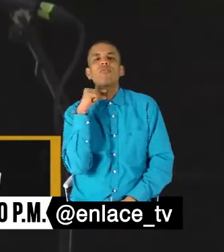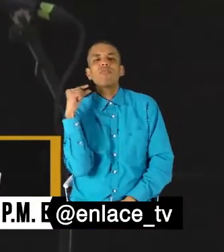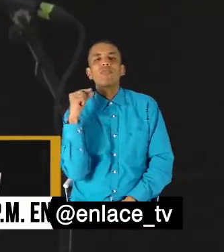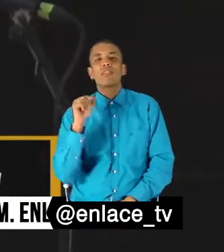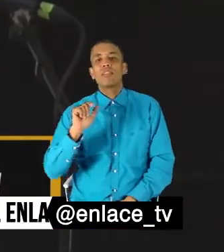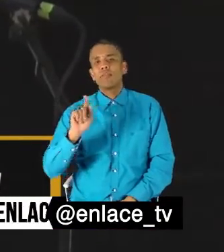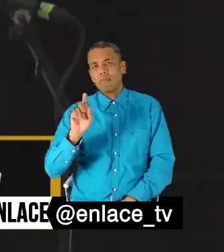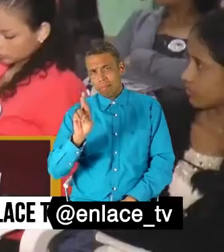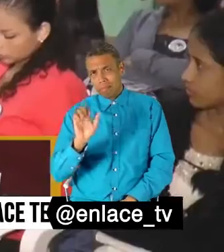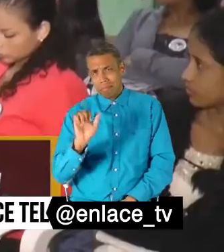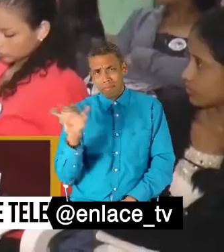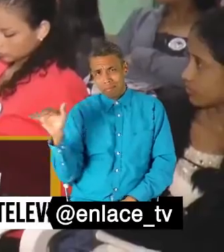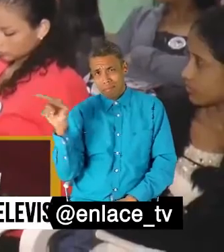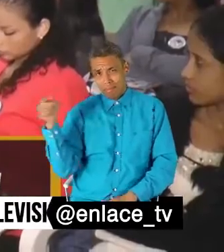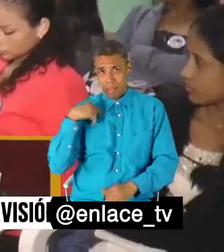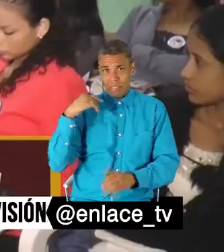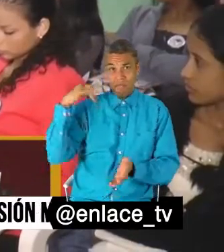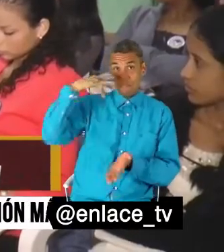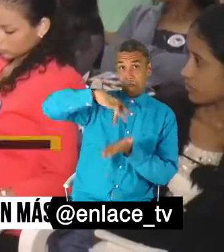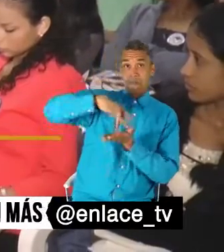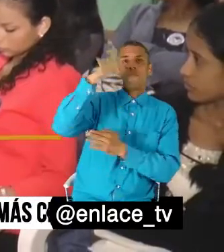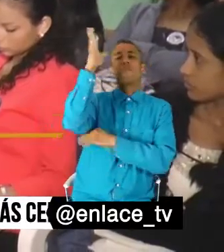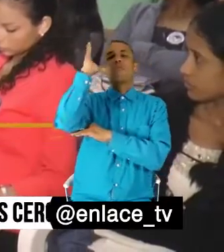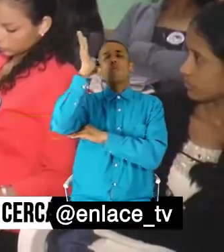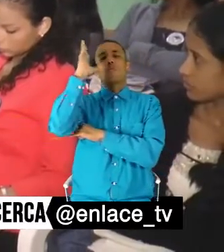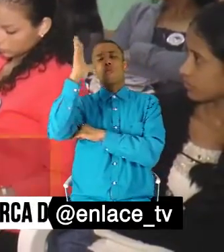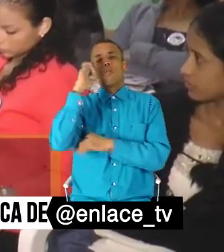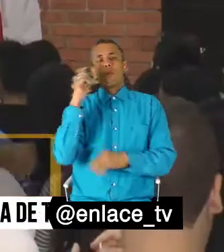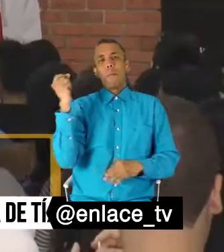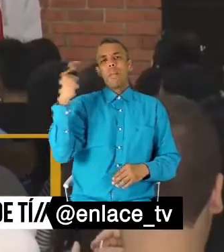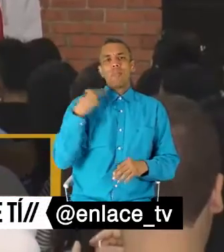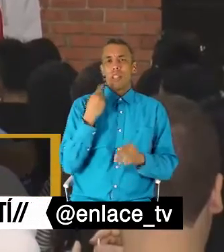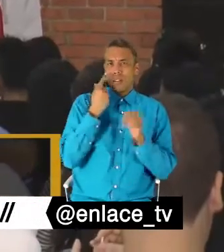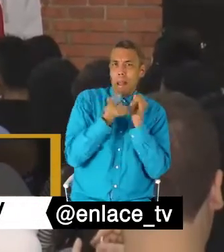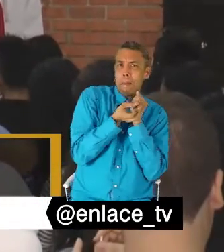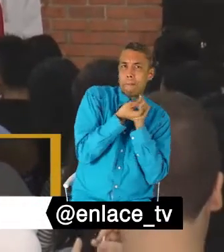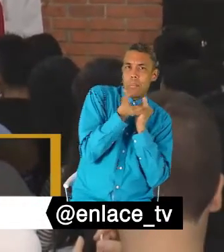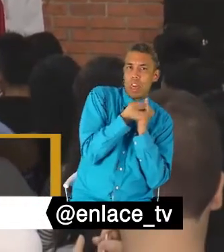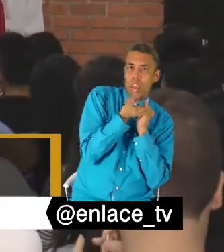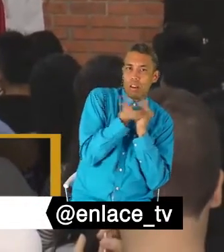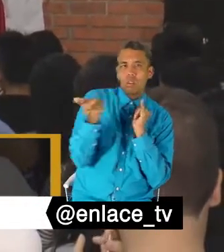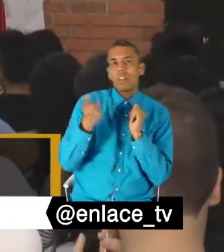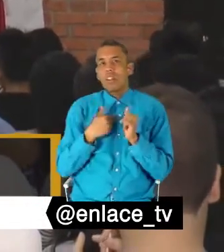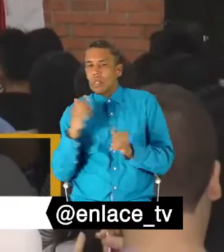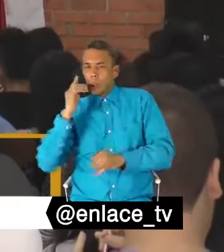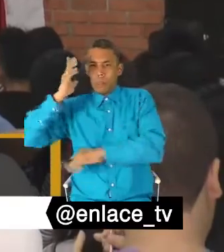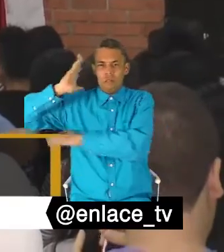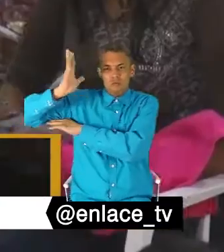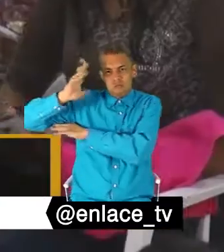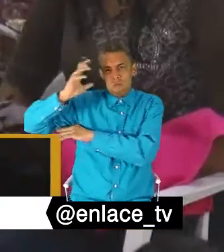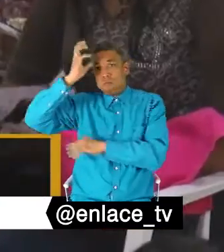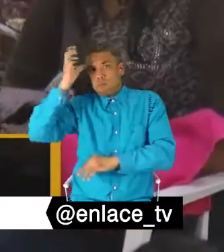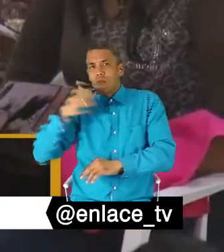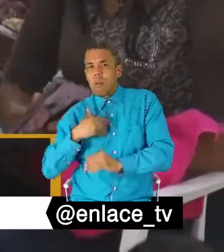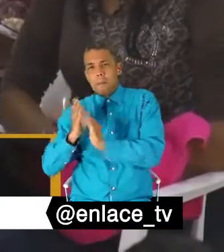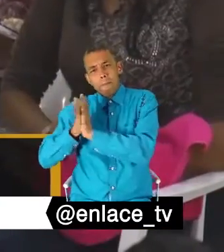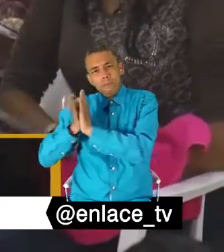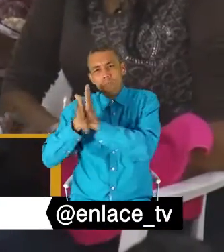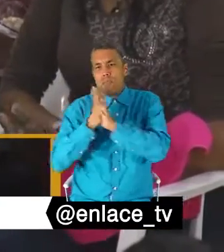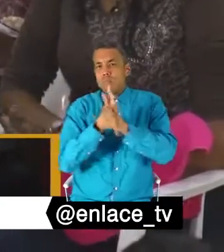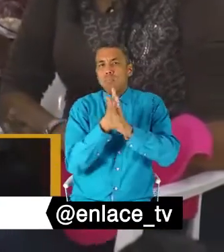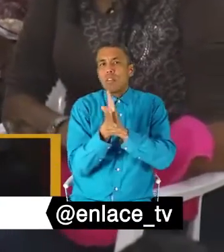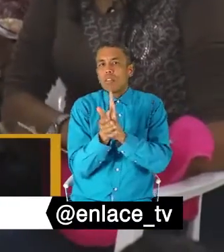Francisco Berruz es uno de los conferencistas invitados al primer seminario pedagógico que se cumple este miércoles en la Escuela Normal Superior Cristo Rey y que tiene que ver con